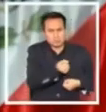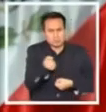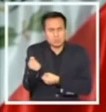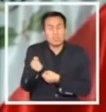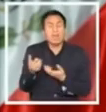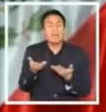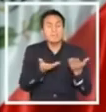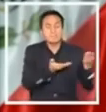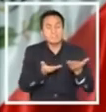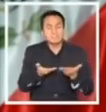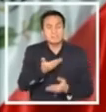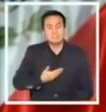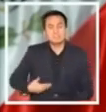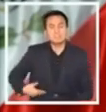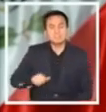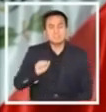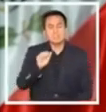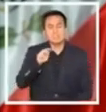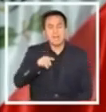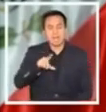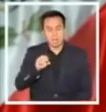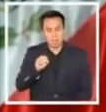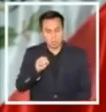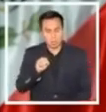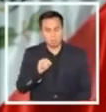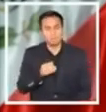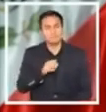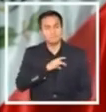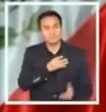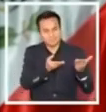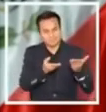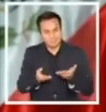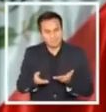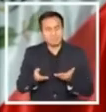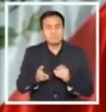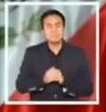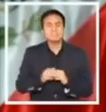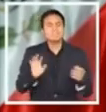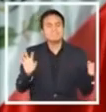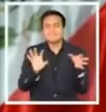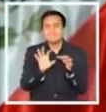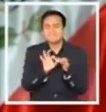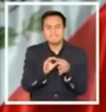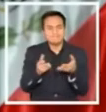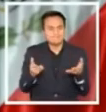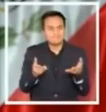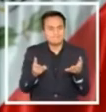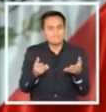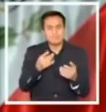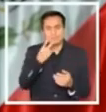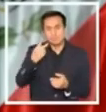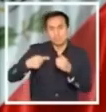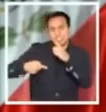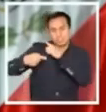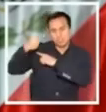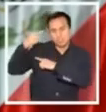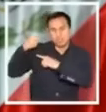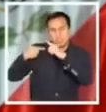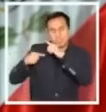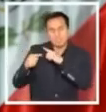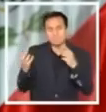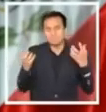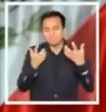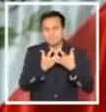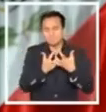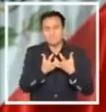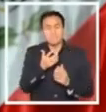visita del presidente Andrés Manuel López Obrador tiene un sentido de visión histórica, tiene